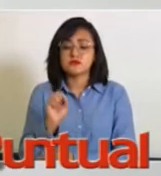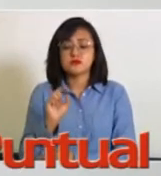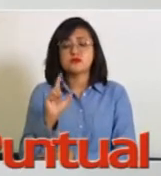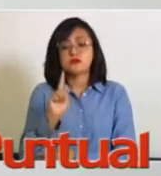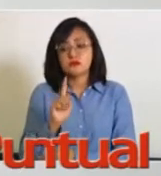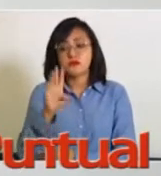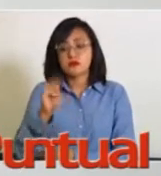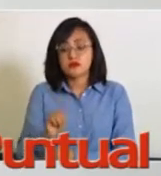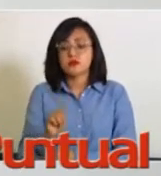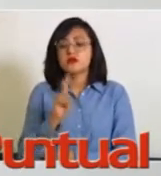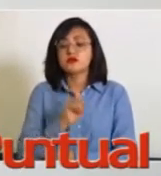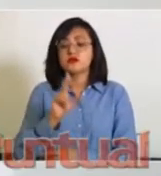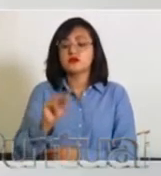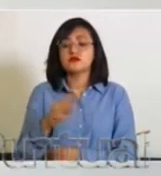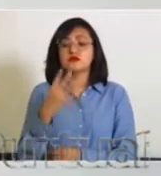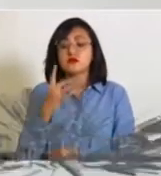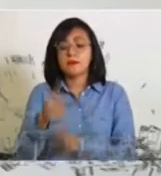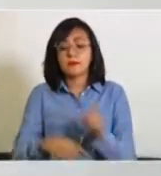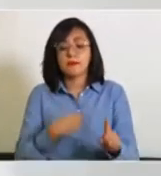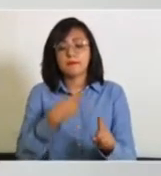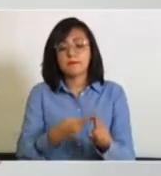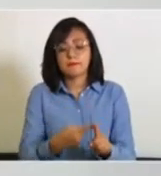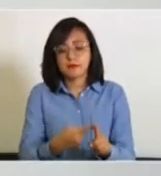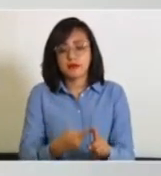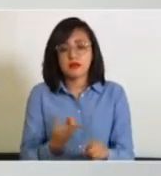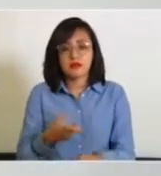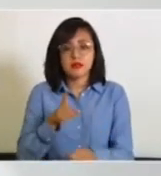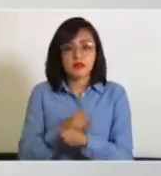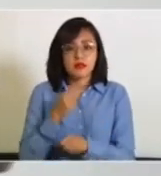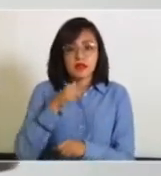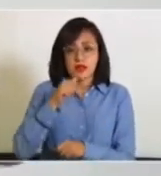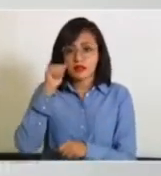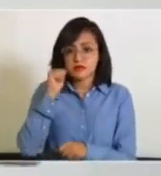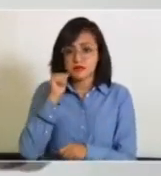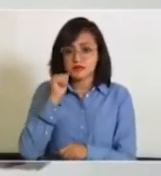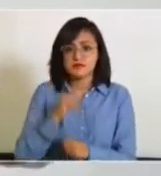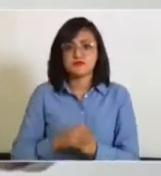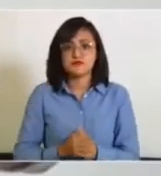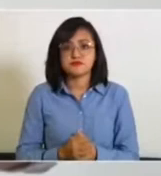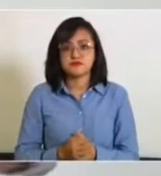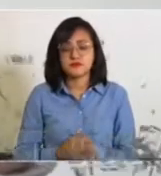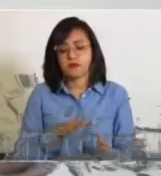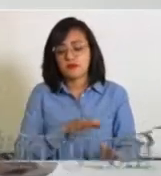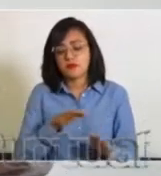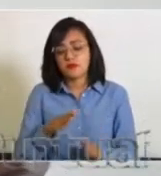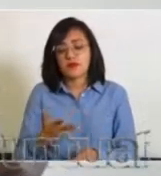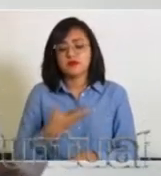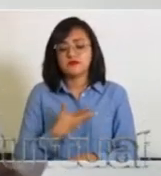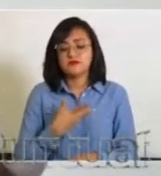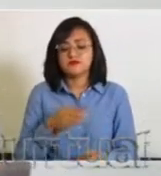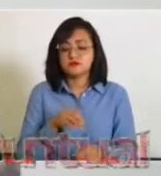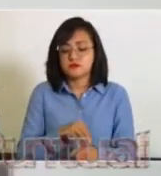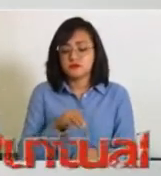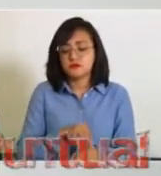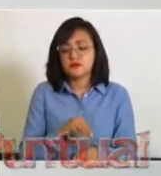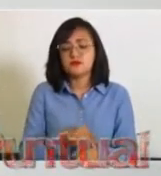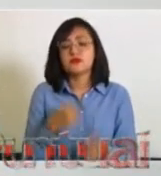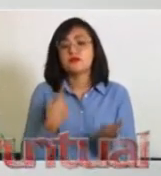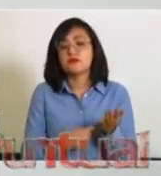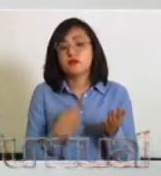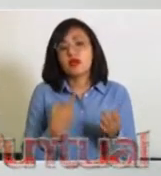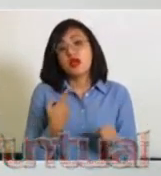37.279, 184 positivos más en comparación de ayer. Tenemos casos activos